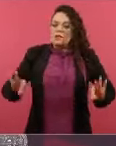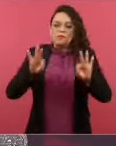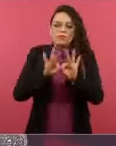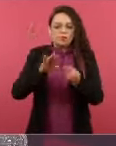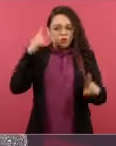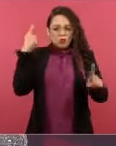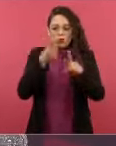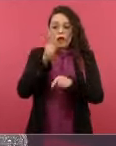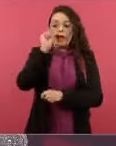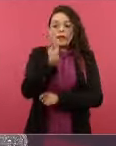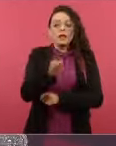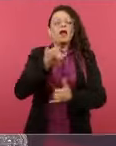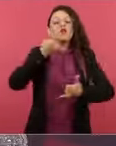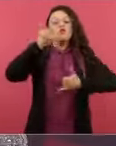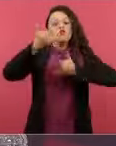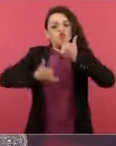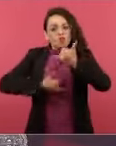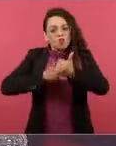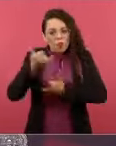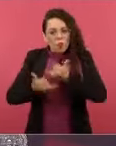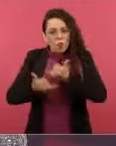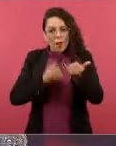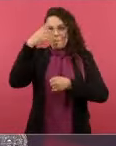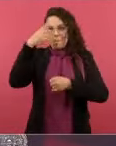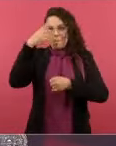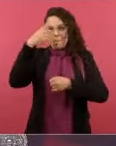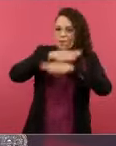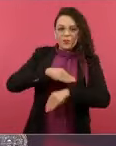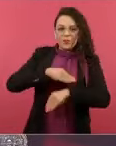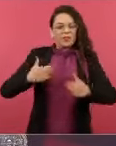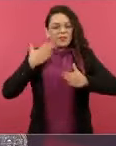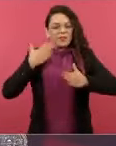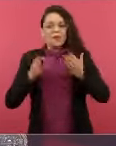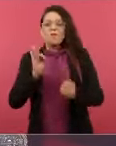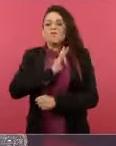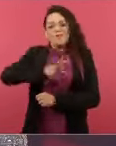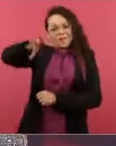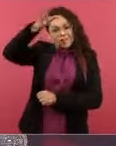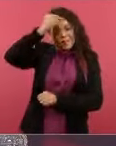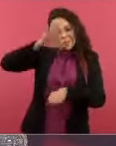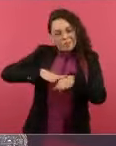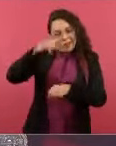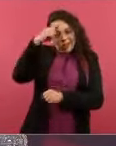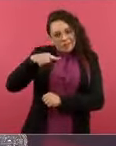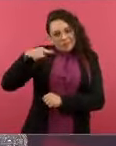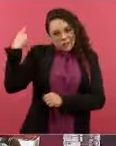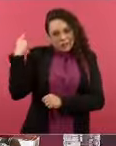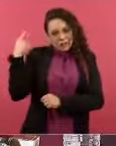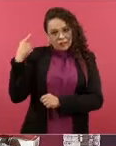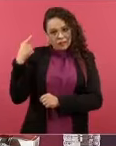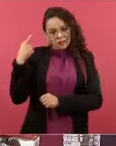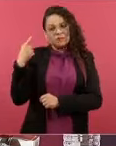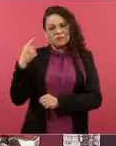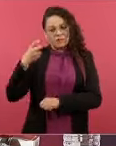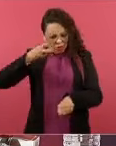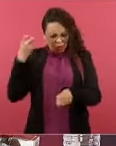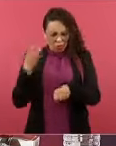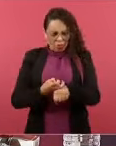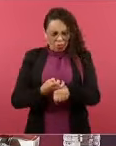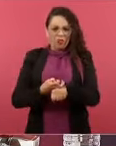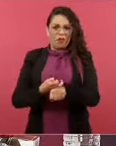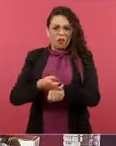el juego, que tiene que ver con lo divertido. Aprender no tiene que ser aburrido, no tiene